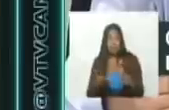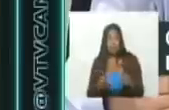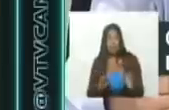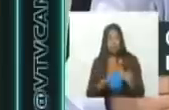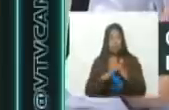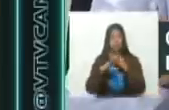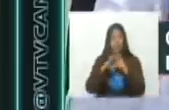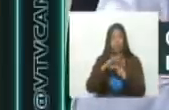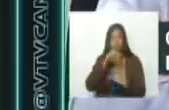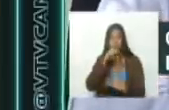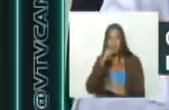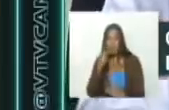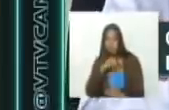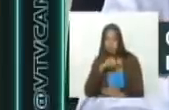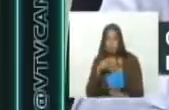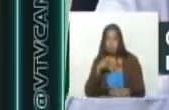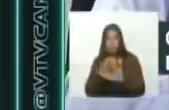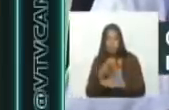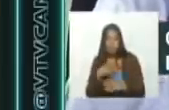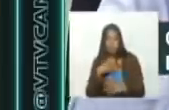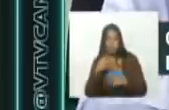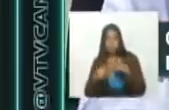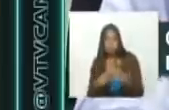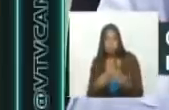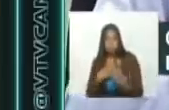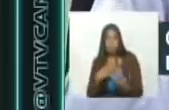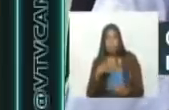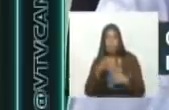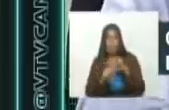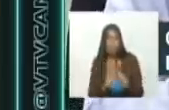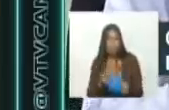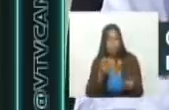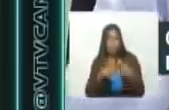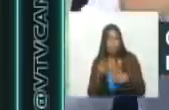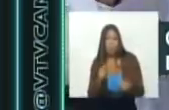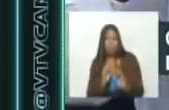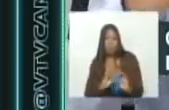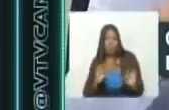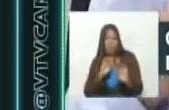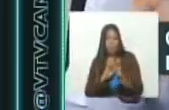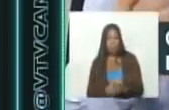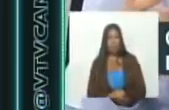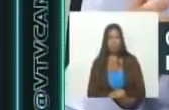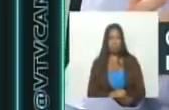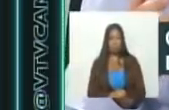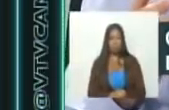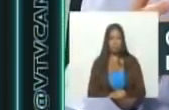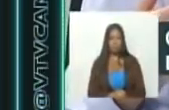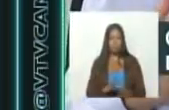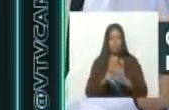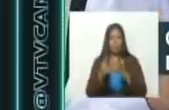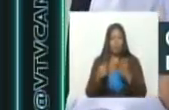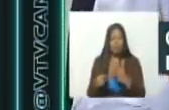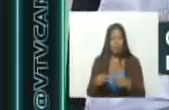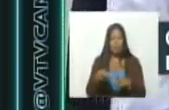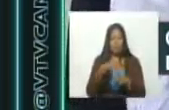del bloqueo de ese criminal que nos impedía producir, que nos impedía comercializar, que incluso nos robaban los activos petroleros en el exterior, y